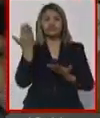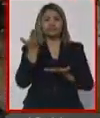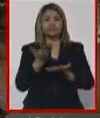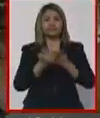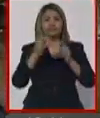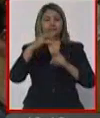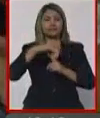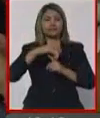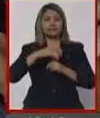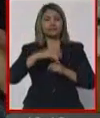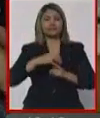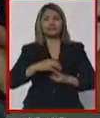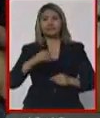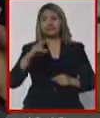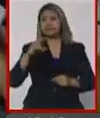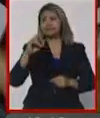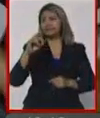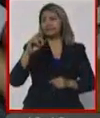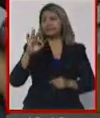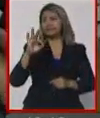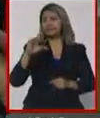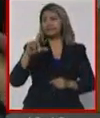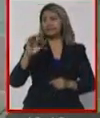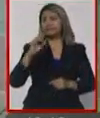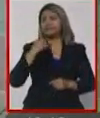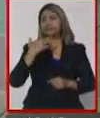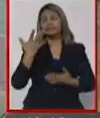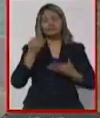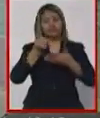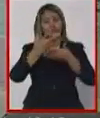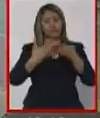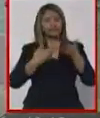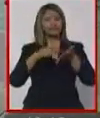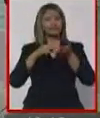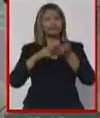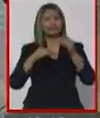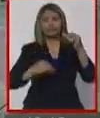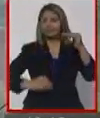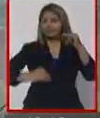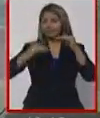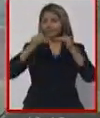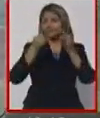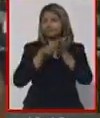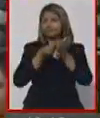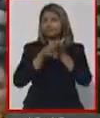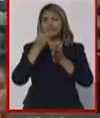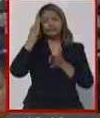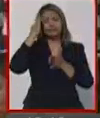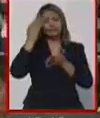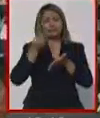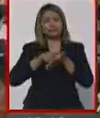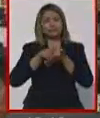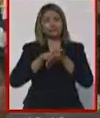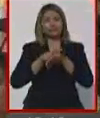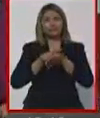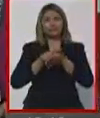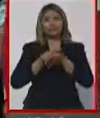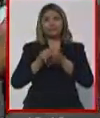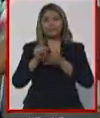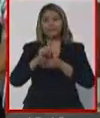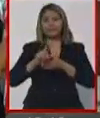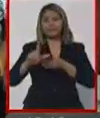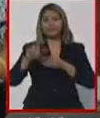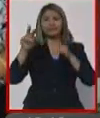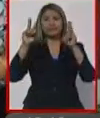presentes en el Coliseo de Nacional de Florida. Y bueno, estamos tocando justamente los puntos de lo que es la nivelación de hora, lo que es el reconocimiento económico, la formación de los